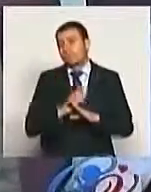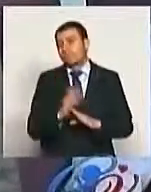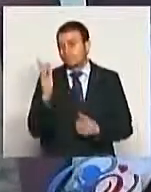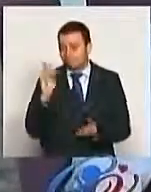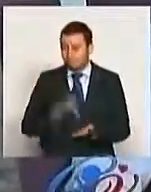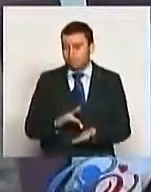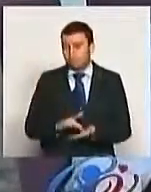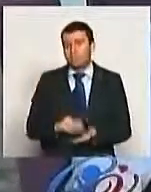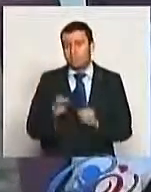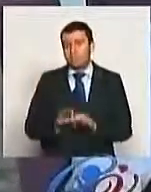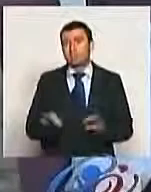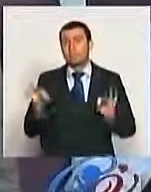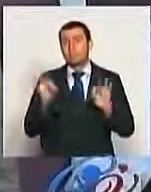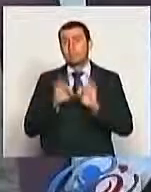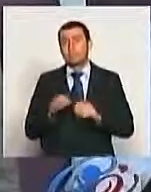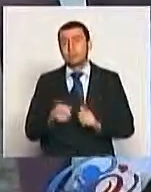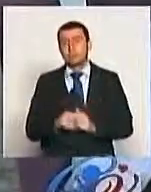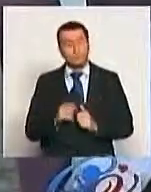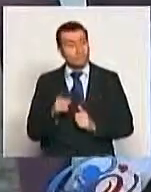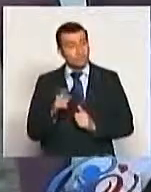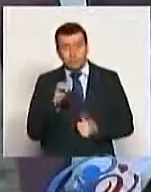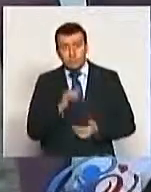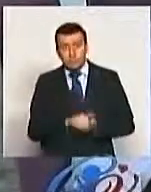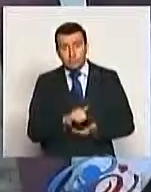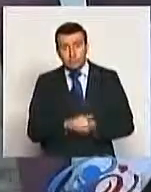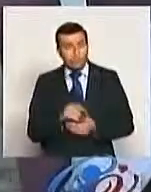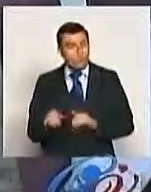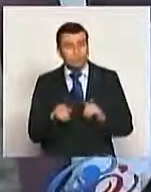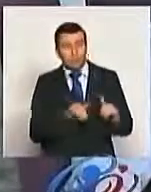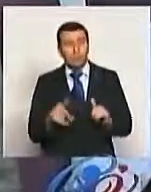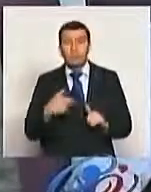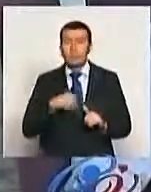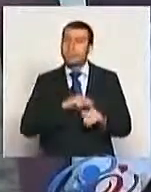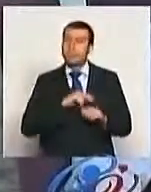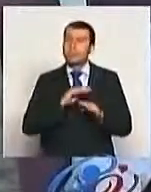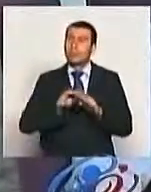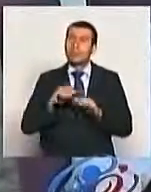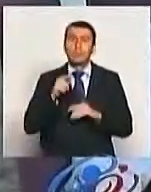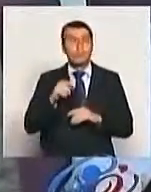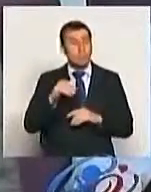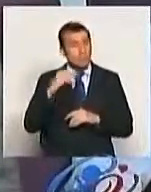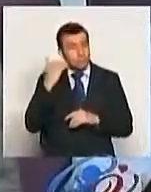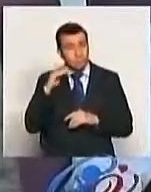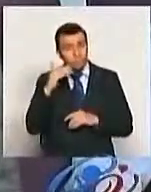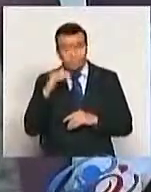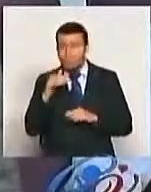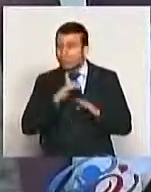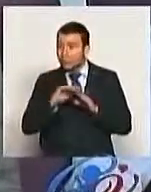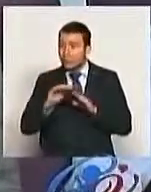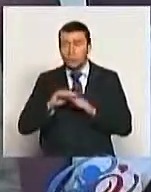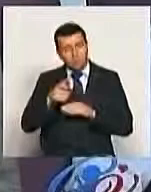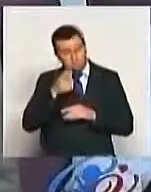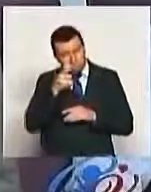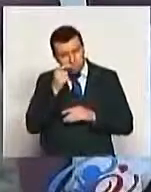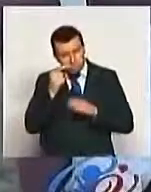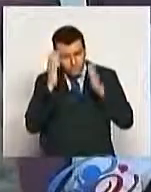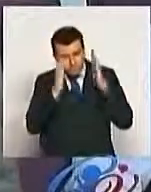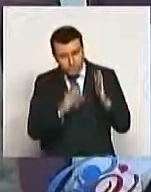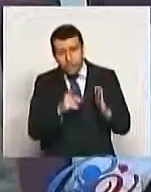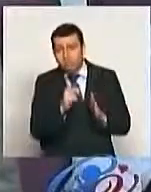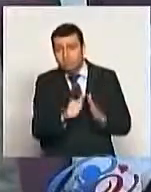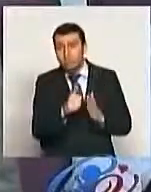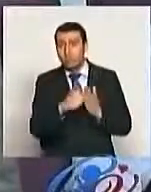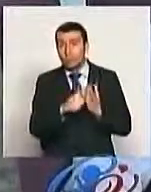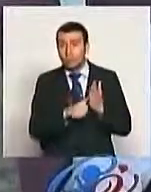diagnóstico. Y así como invitamos a las mujeres para que estén muy atentos a este proceso, es